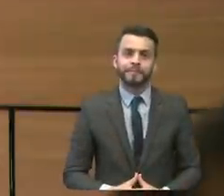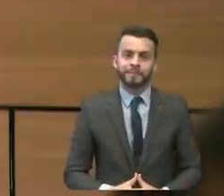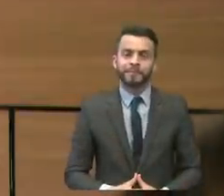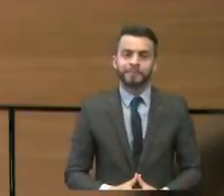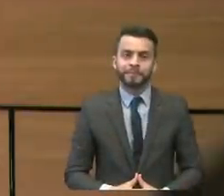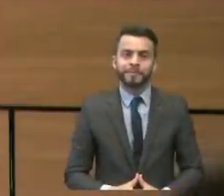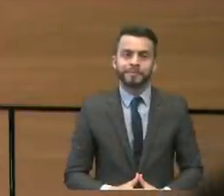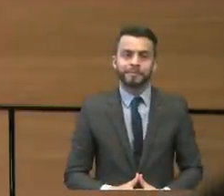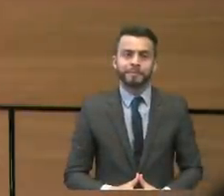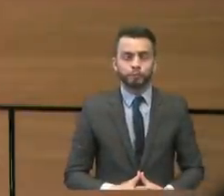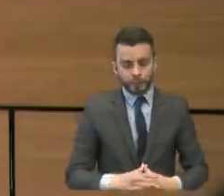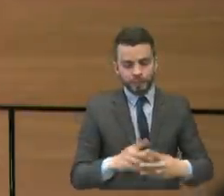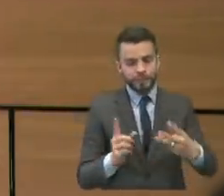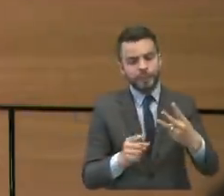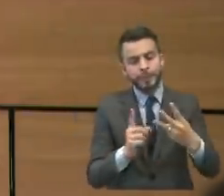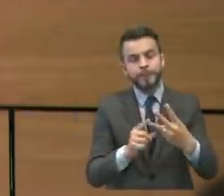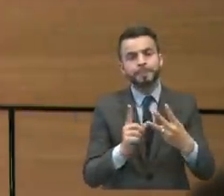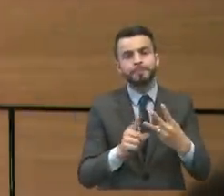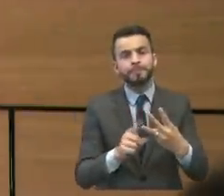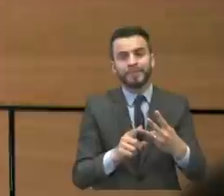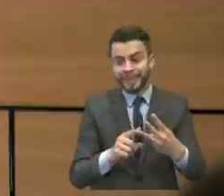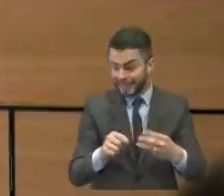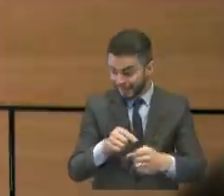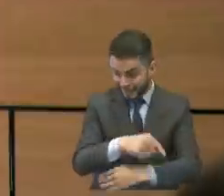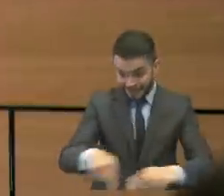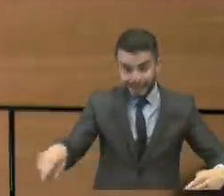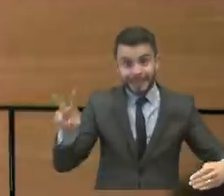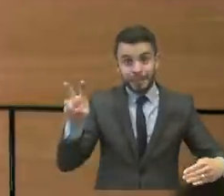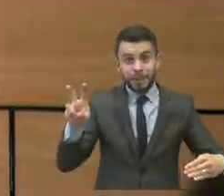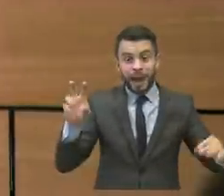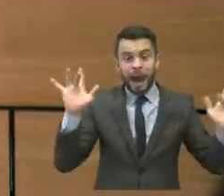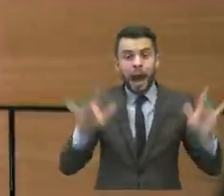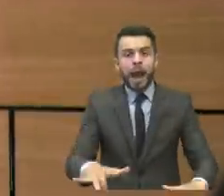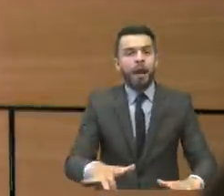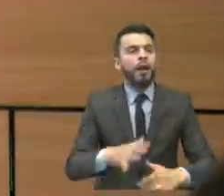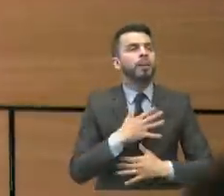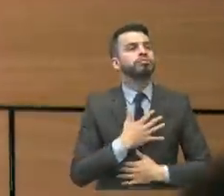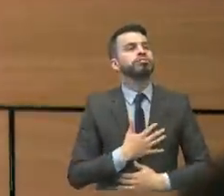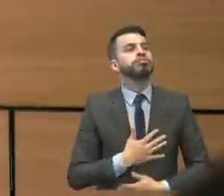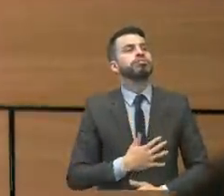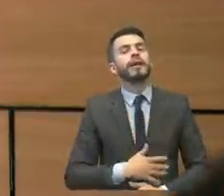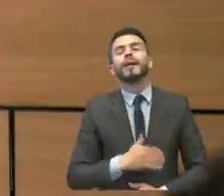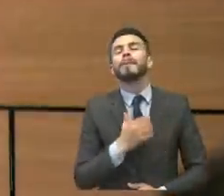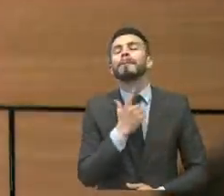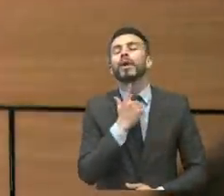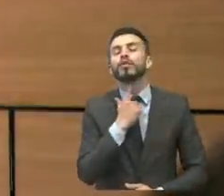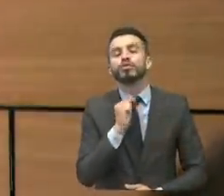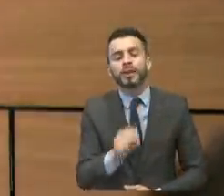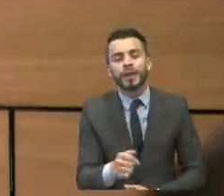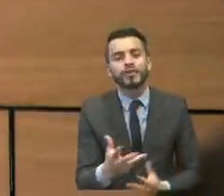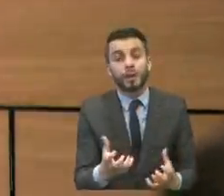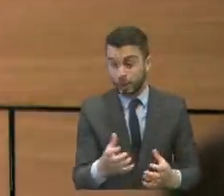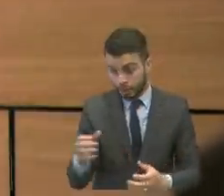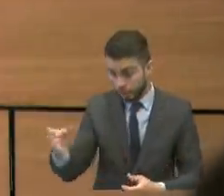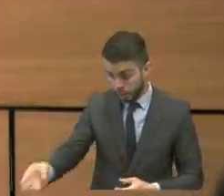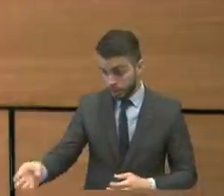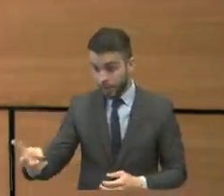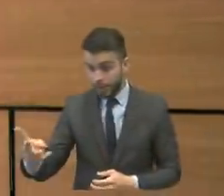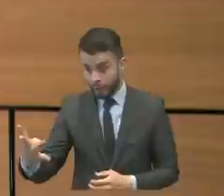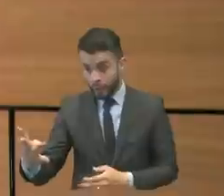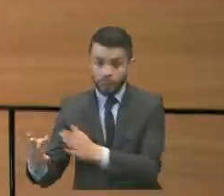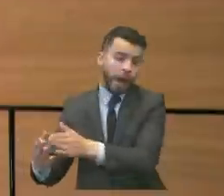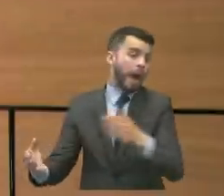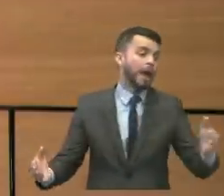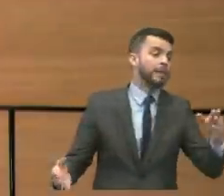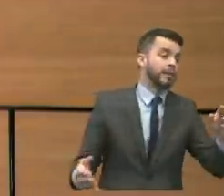agregándole sentido de lugar. Desde la 24 hasta la 200. No solamente con mejores andenes, sino con plazas. Sobre la